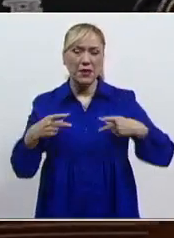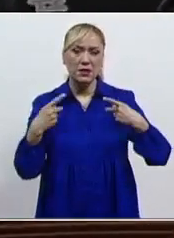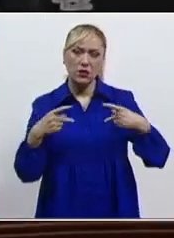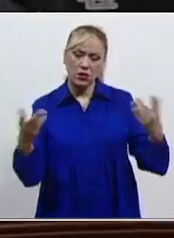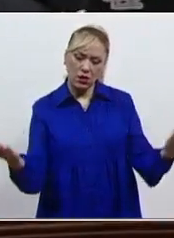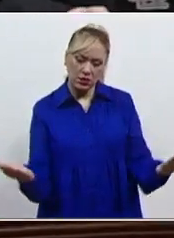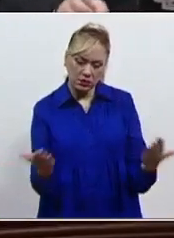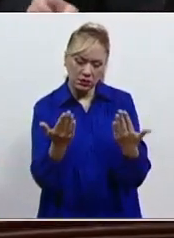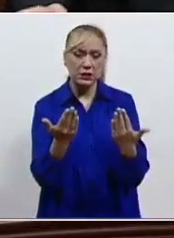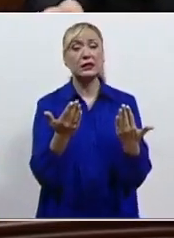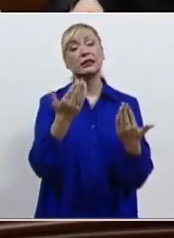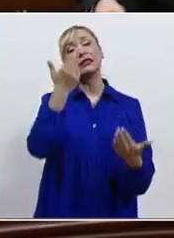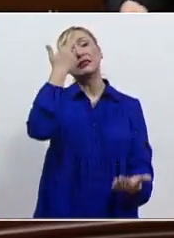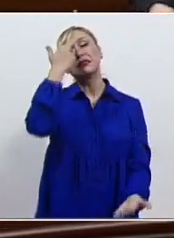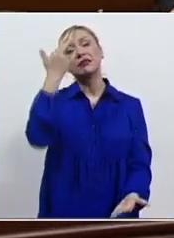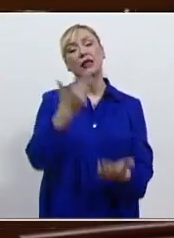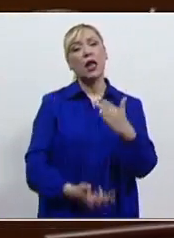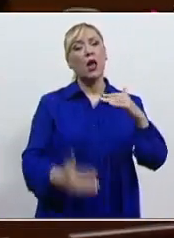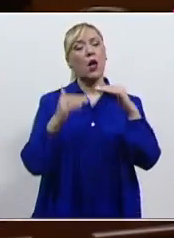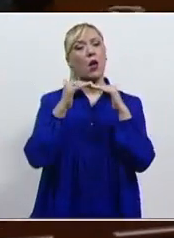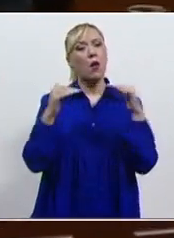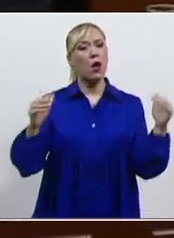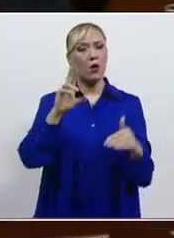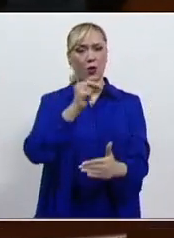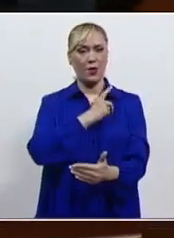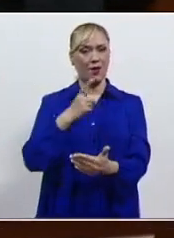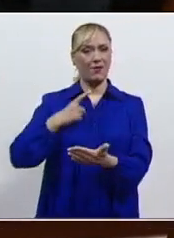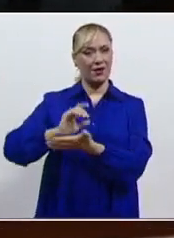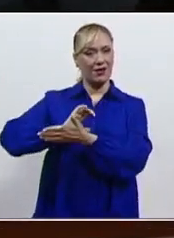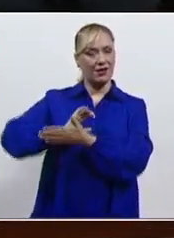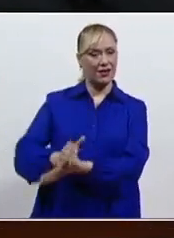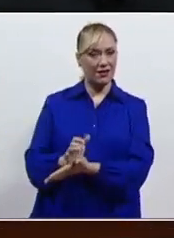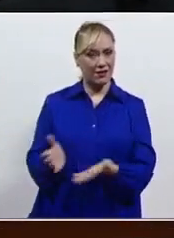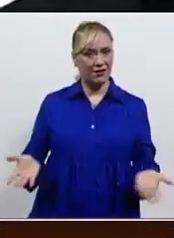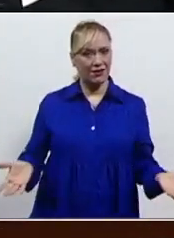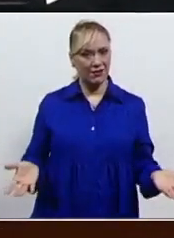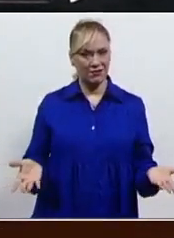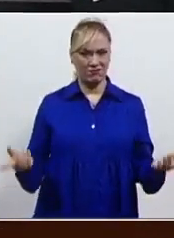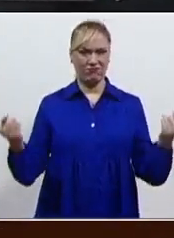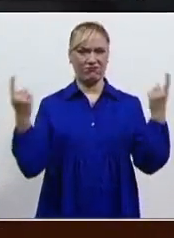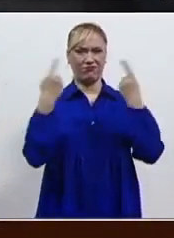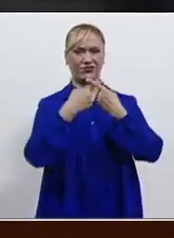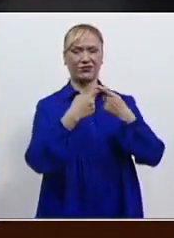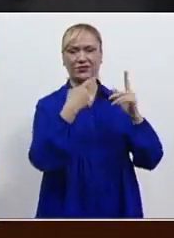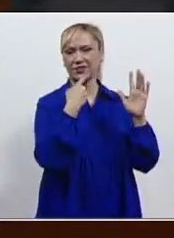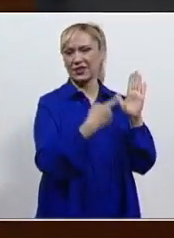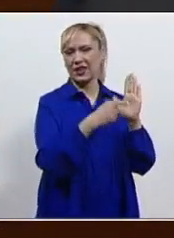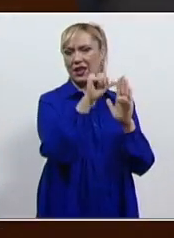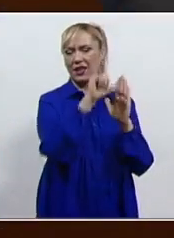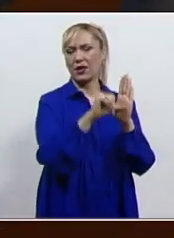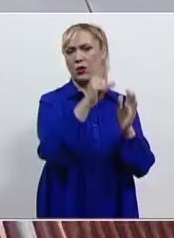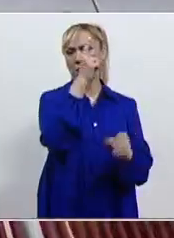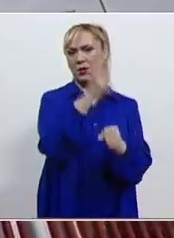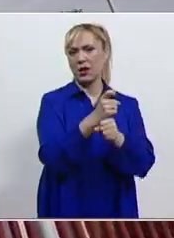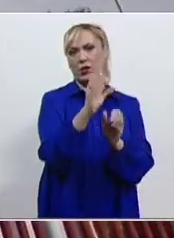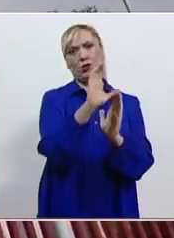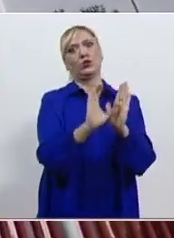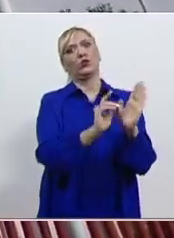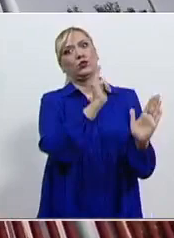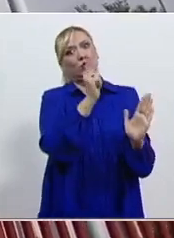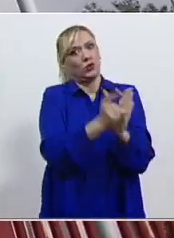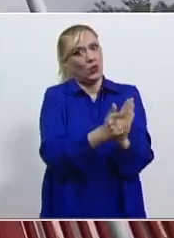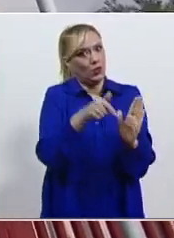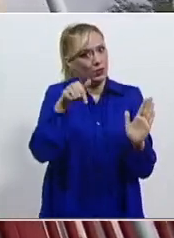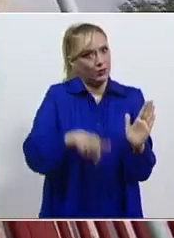Estado viola el derecho de igualdad y no discriminación, pues resulta contrario a lo previsto en el artículo 1 de la Constitución